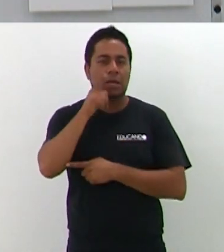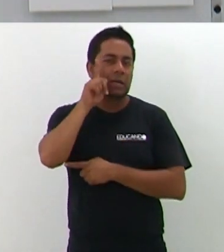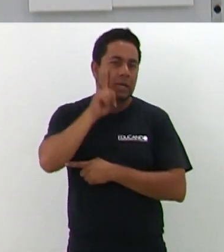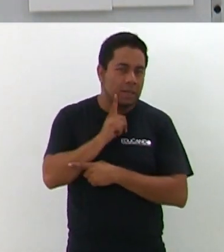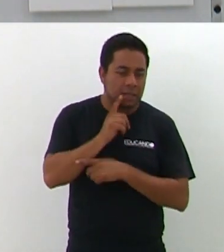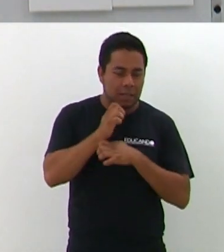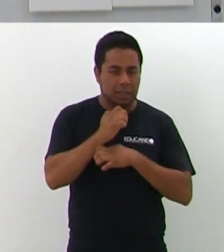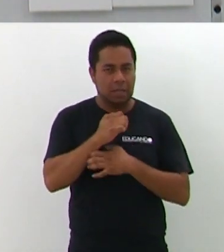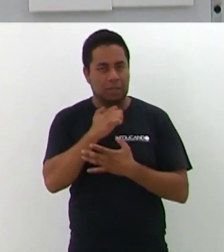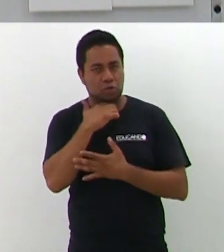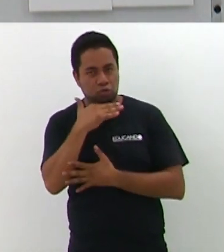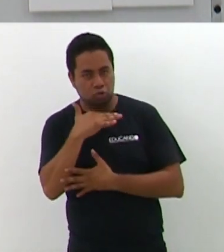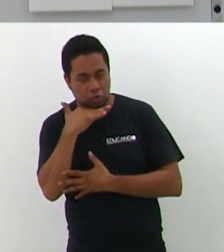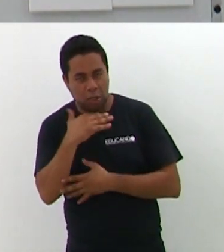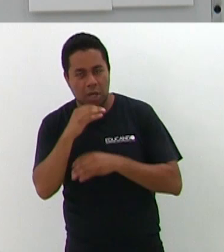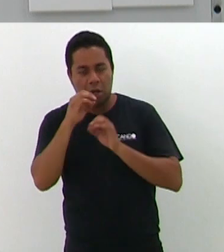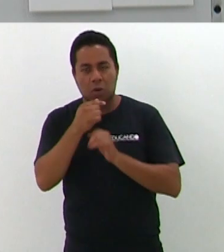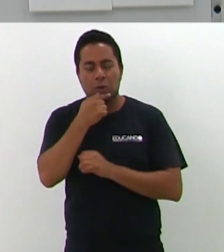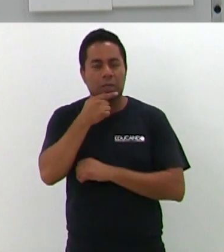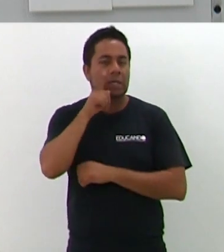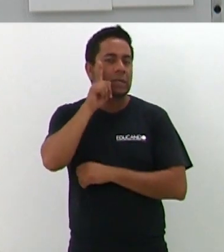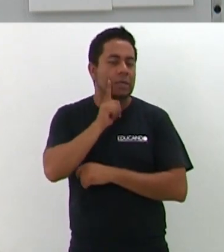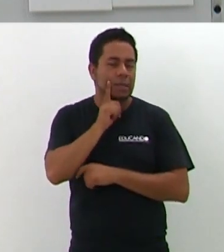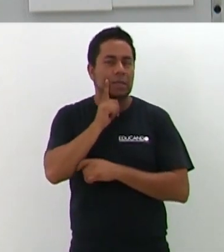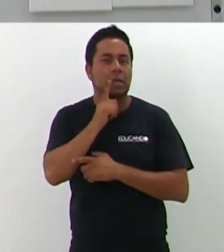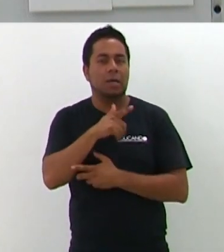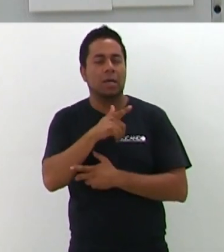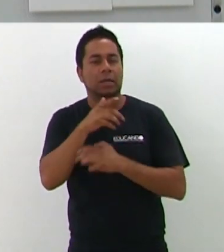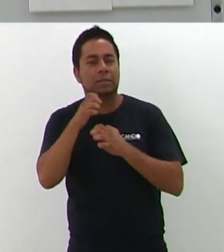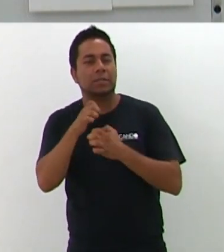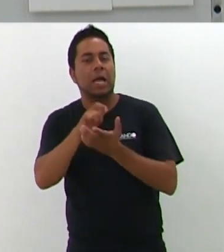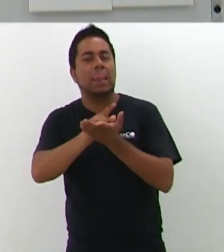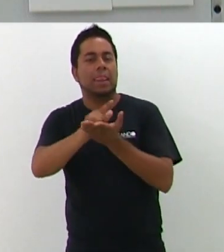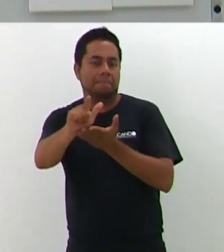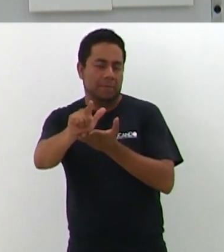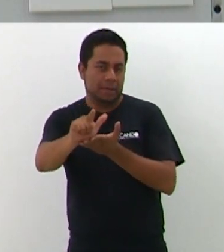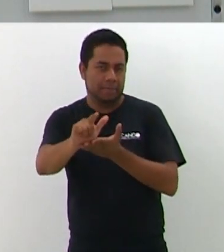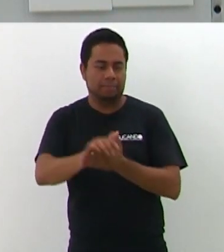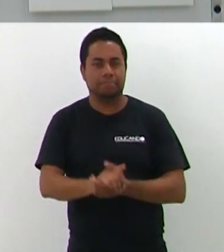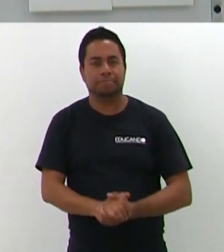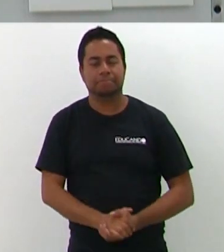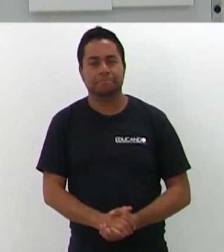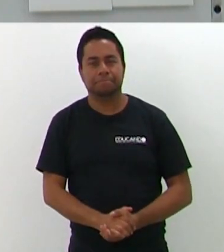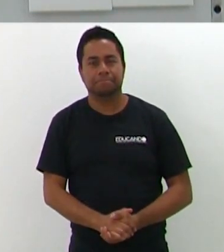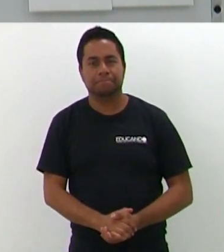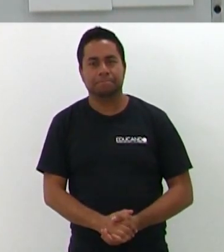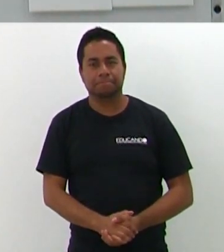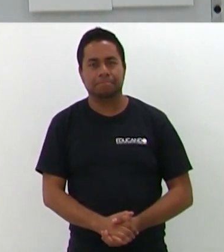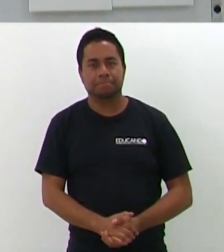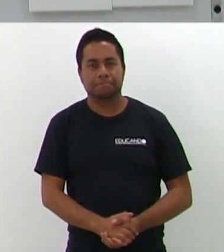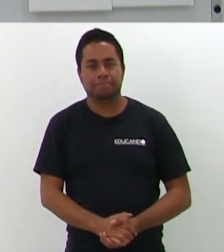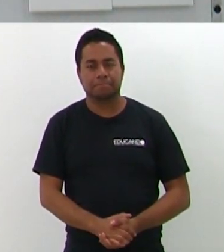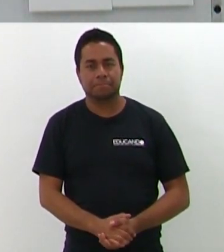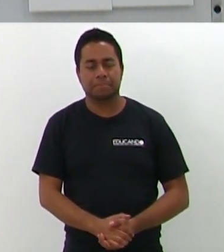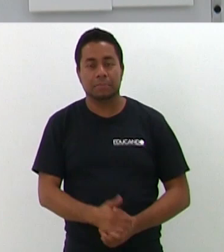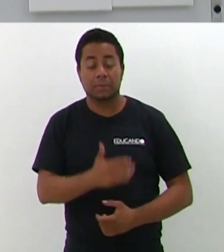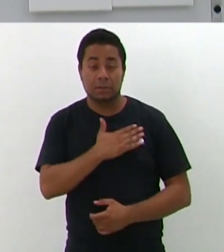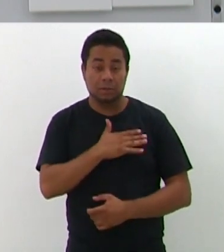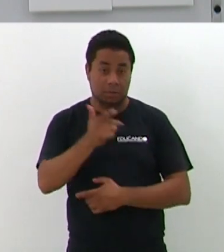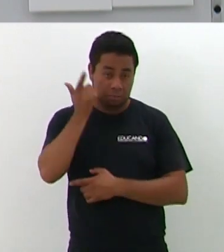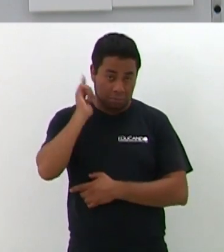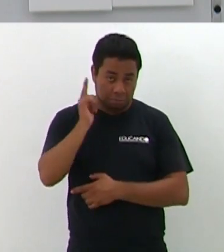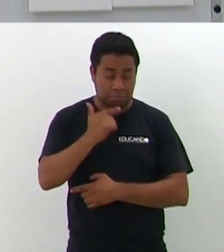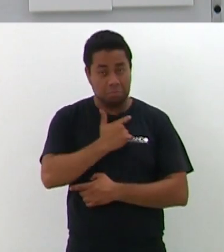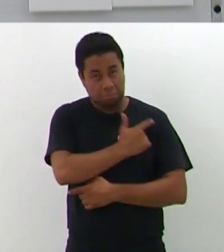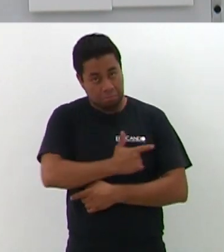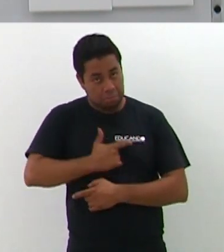niña está sucia o si la niña está limpia, ¿no? Bueno, espero te haya